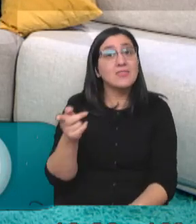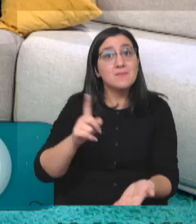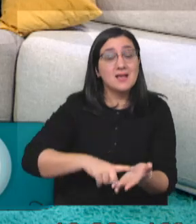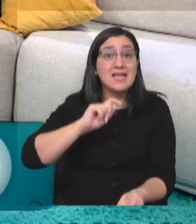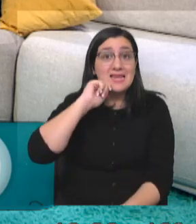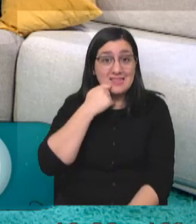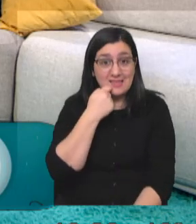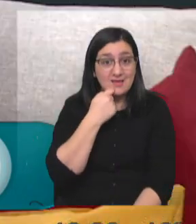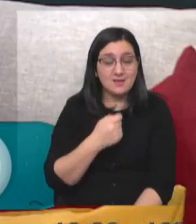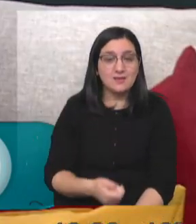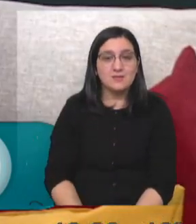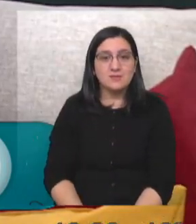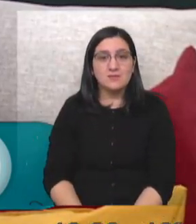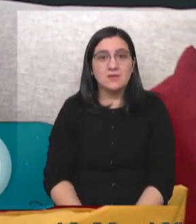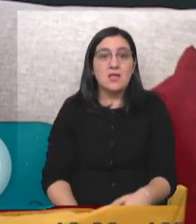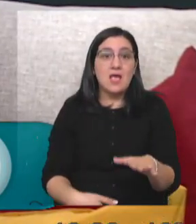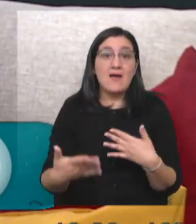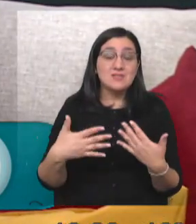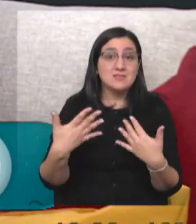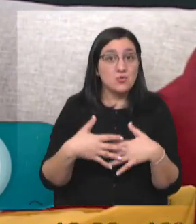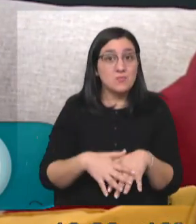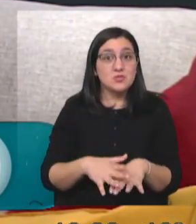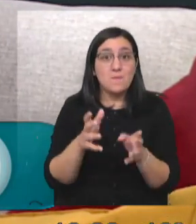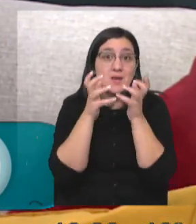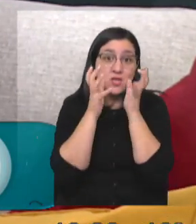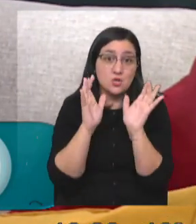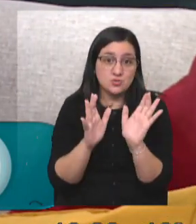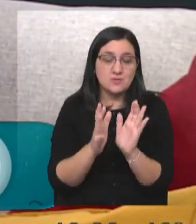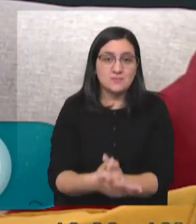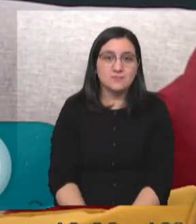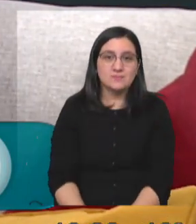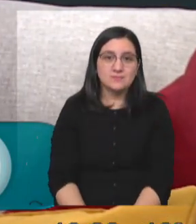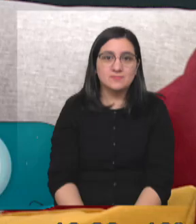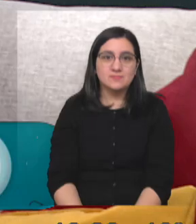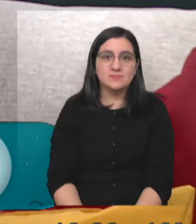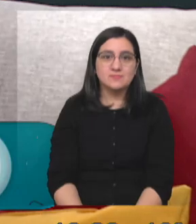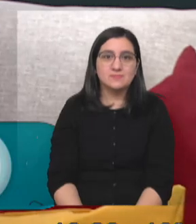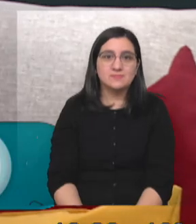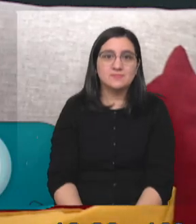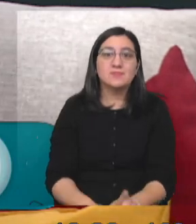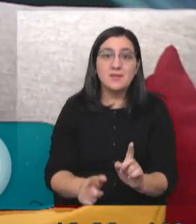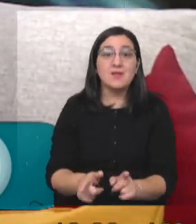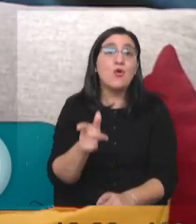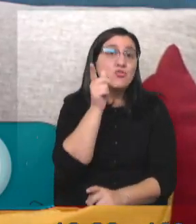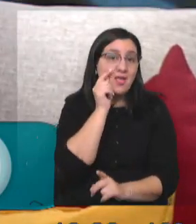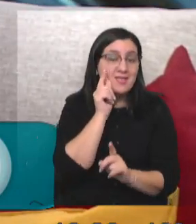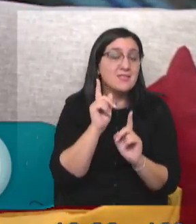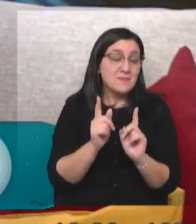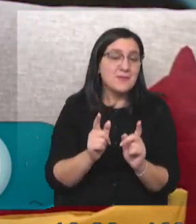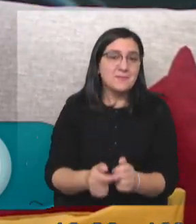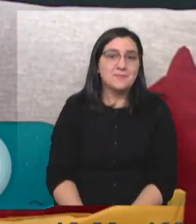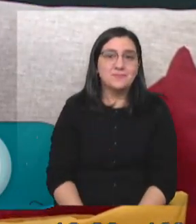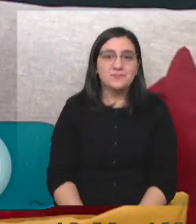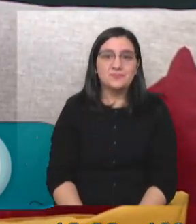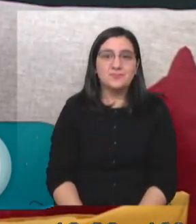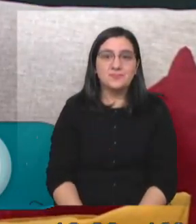una combinación peligrosa. Muy. Bueno, bueno. Nos pasa todo el tiempo con Tania. Sí. Las entiendo.